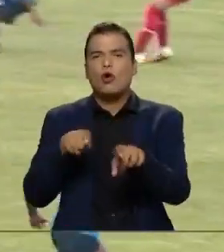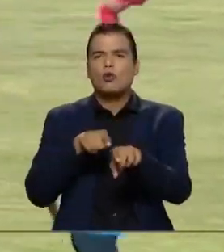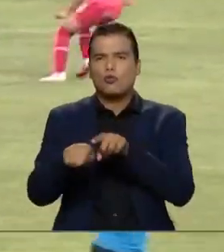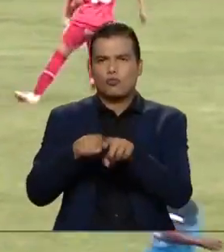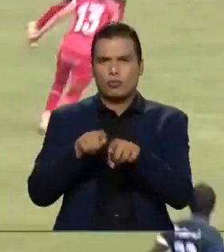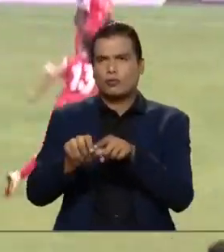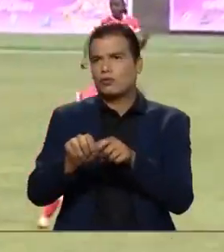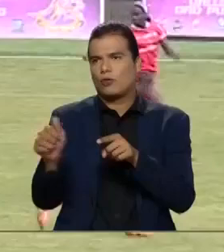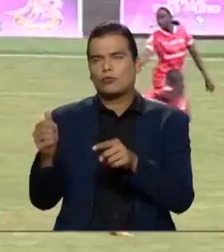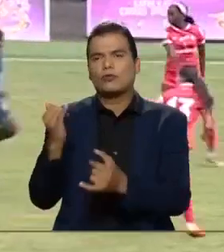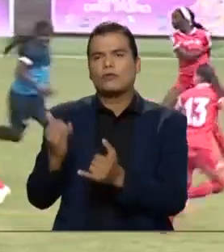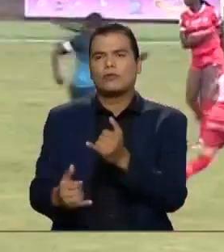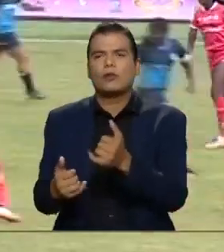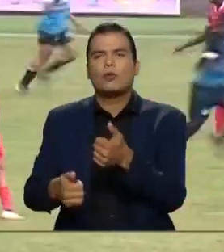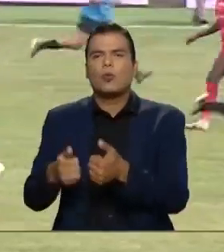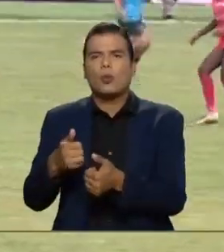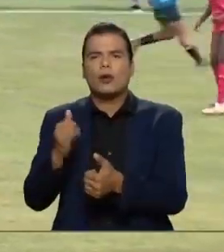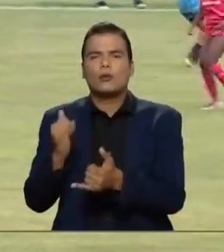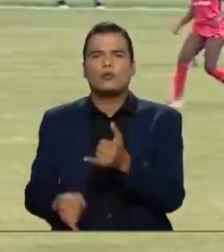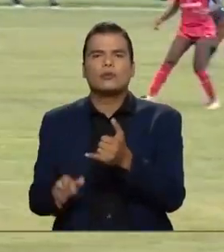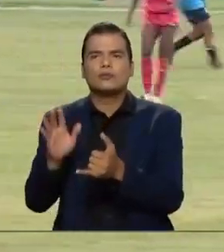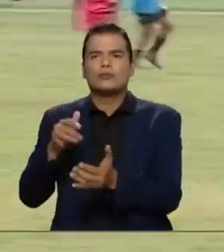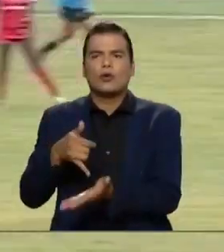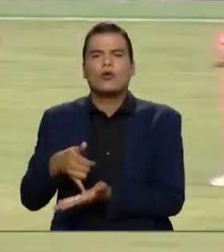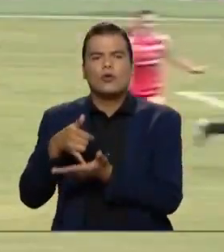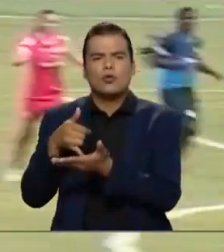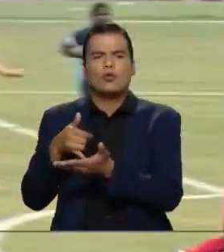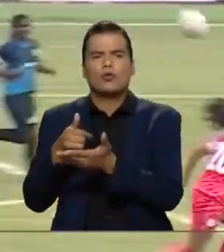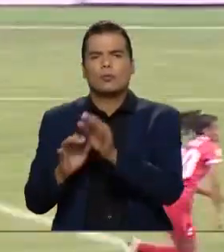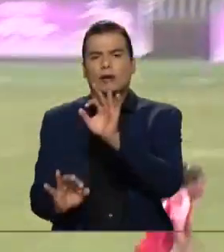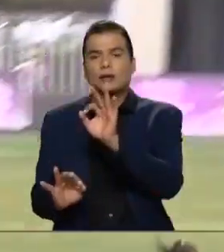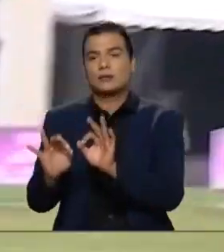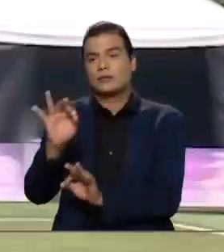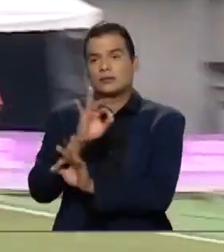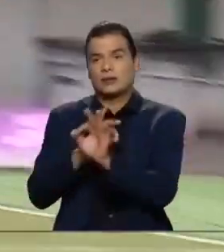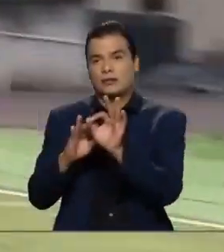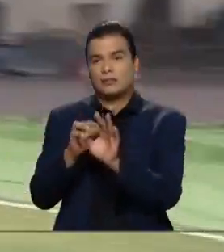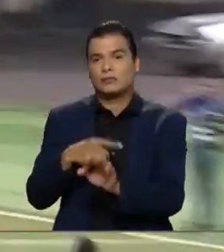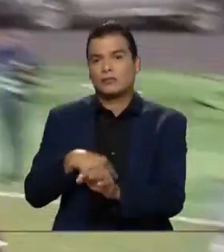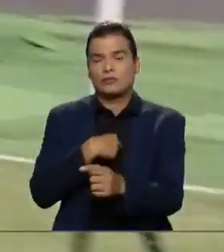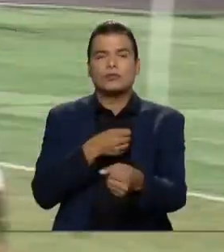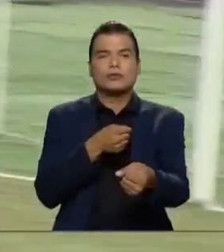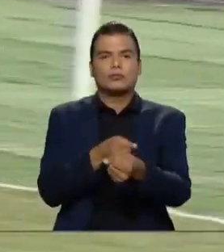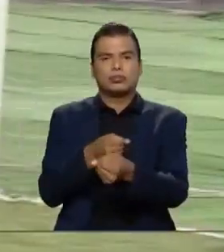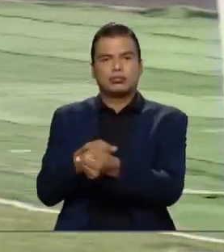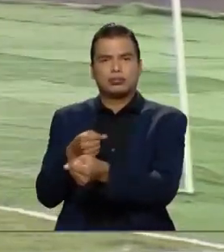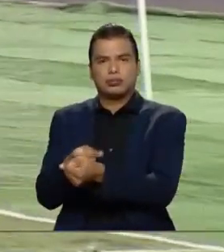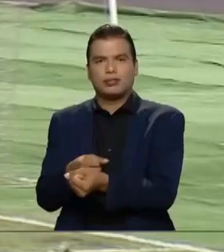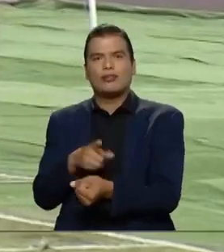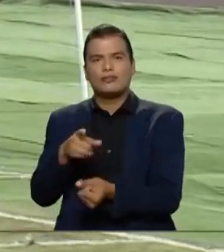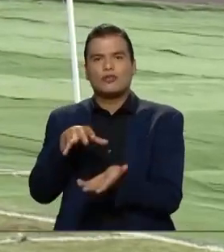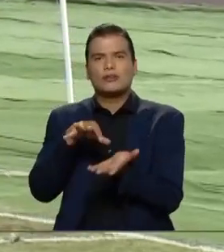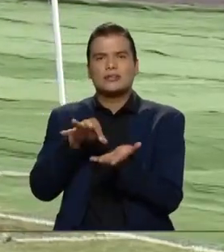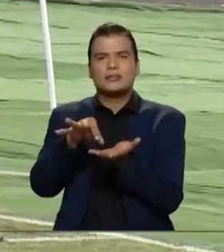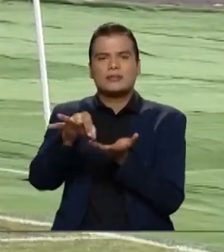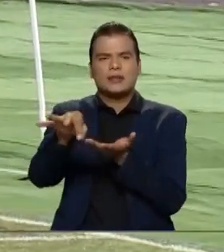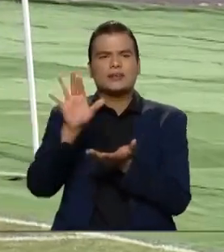Copa Telepacífico y pues el objetivo nuestro es continuar apoyando ese semillero que estamos generando.